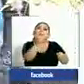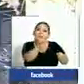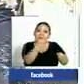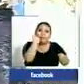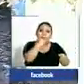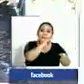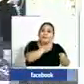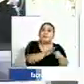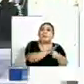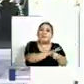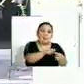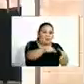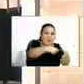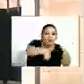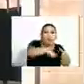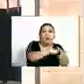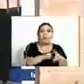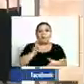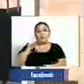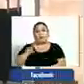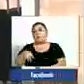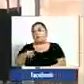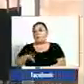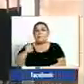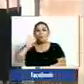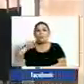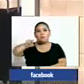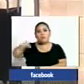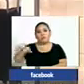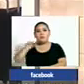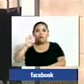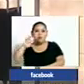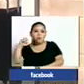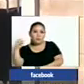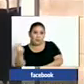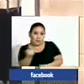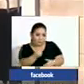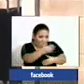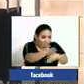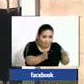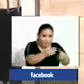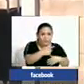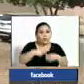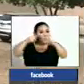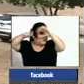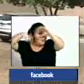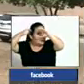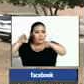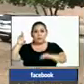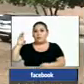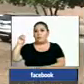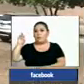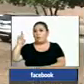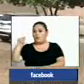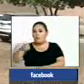donde se encuentran más de 4.400 personas. Con imágenes de Roberto Martínez, Inmar Batres, Noticiero Hechos.